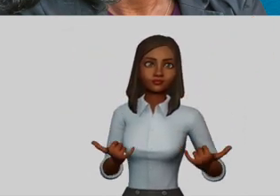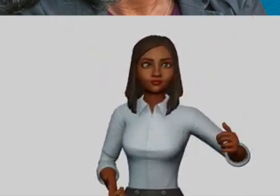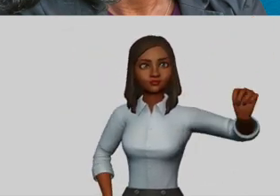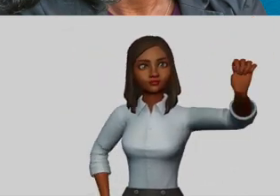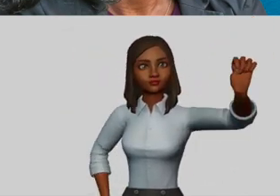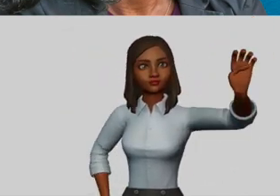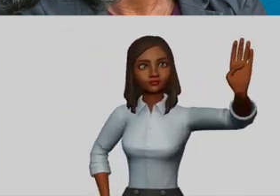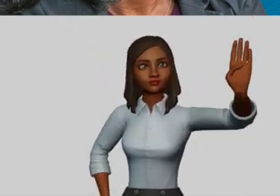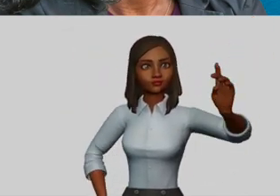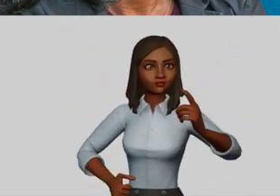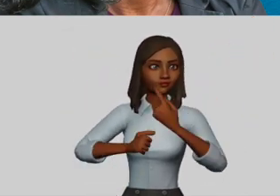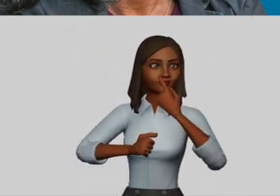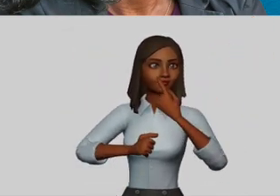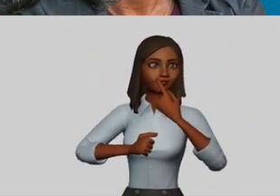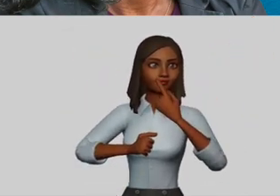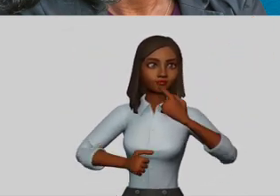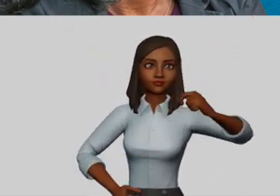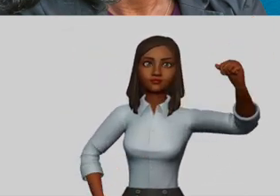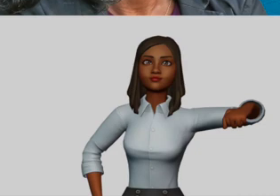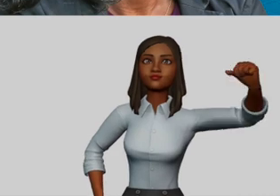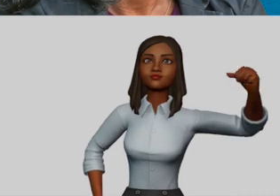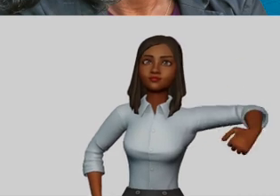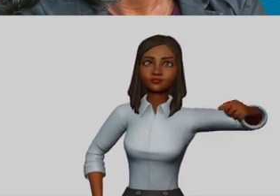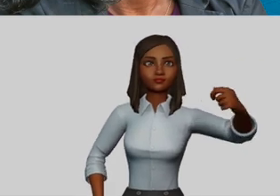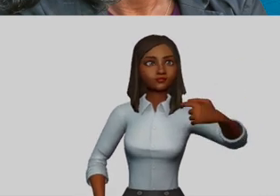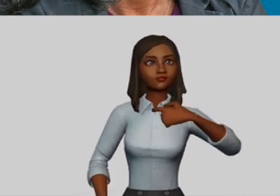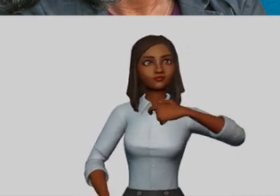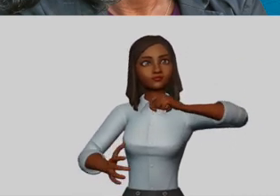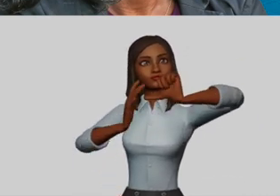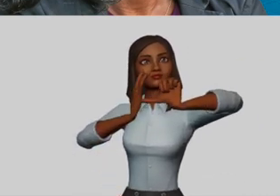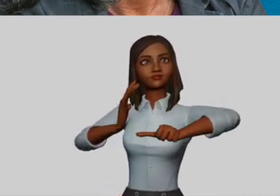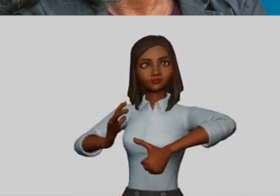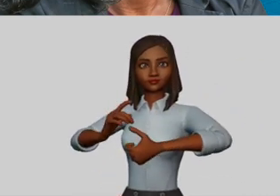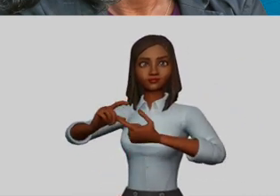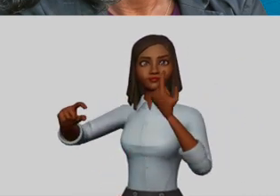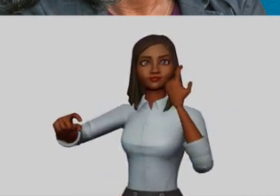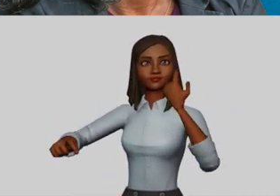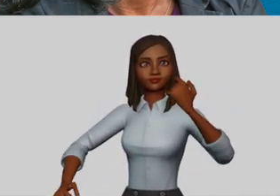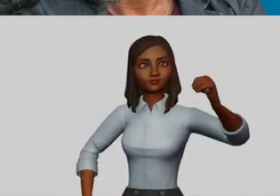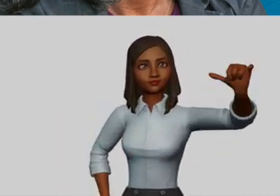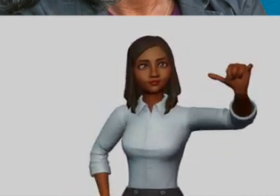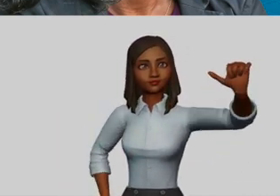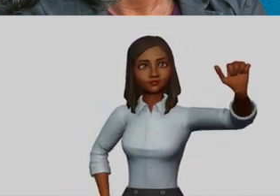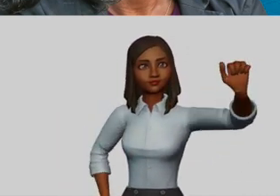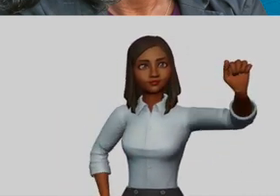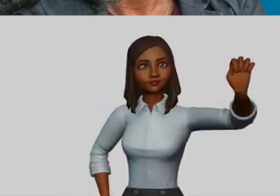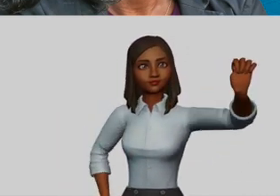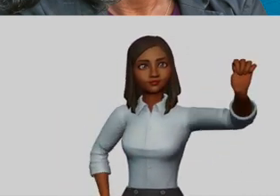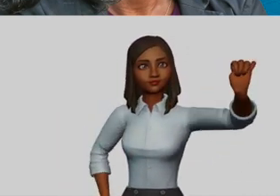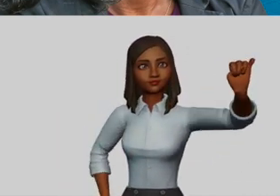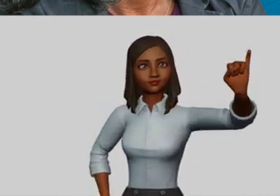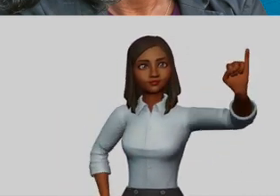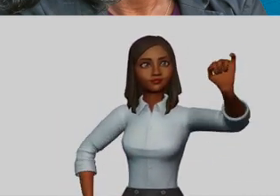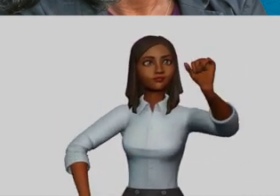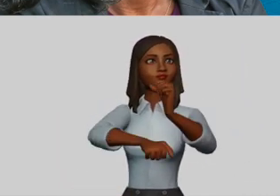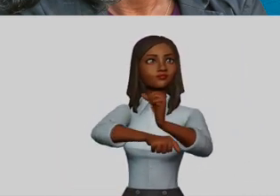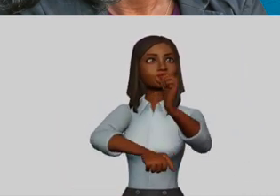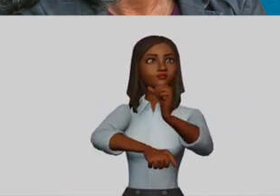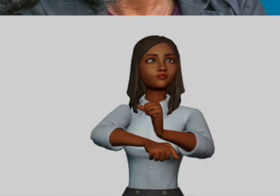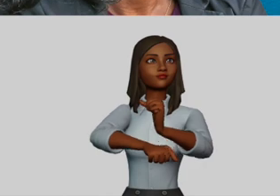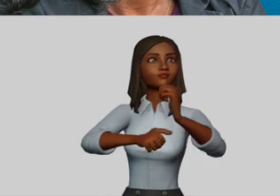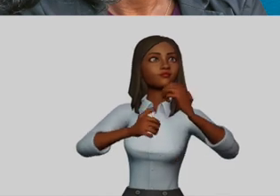Bill y Melinda Gates, que me pagaron mi colegiatura completa a la Universidad de American